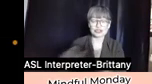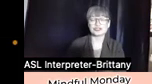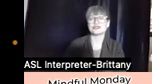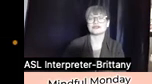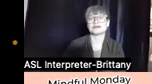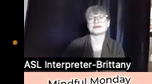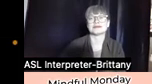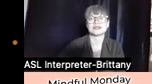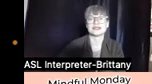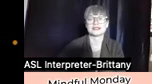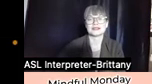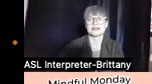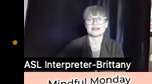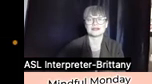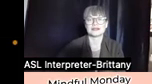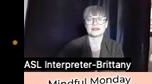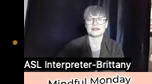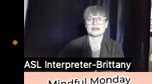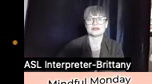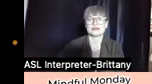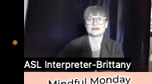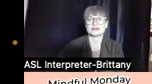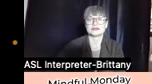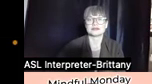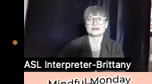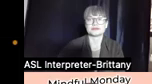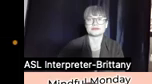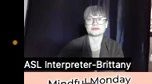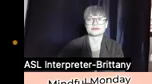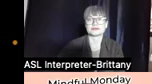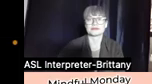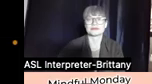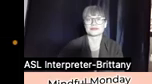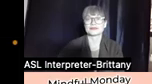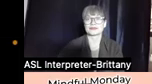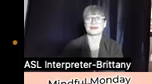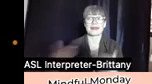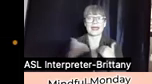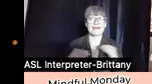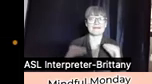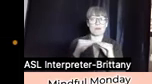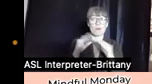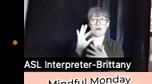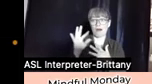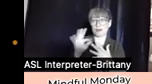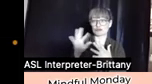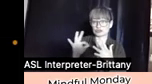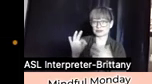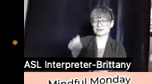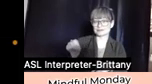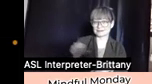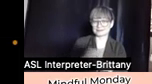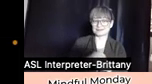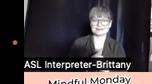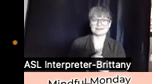recordatorios, señora, dar opciones. Sí, tengo que